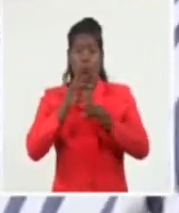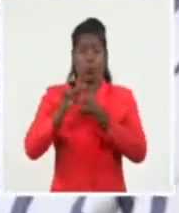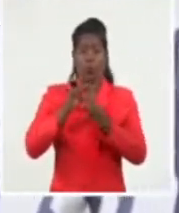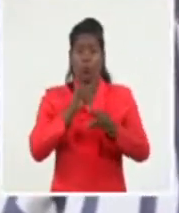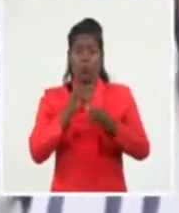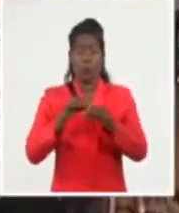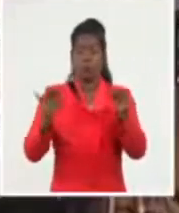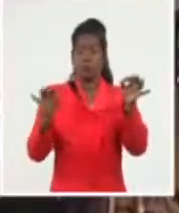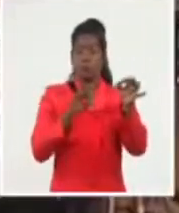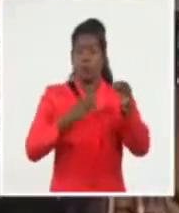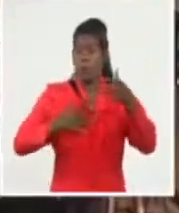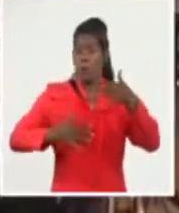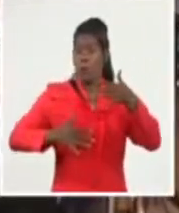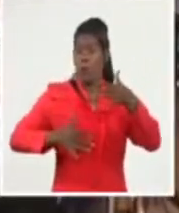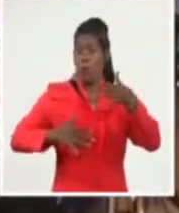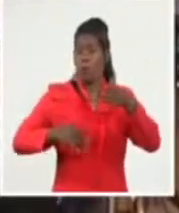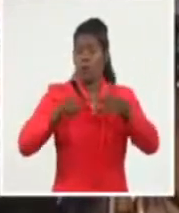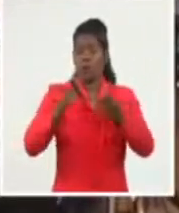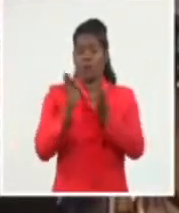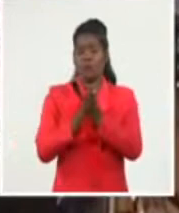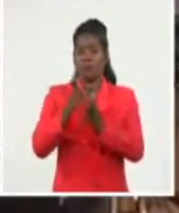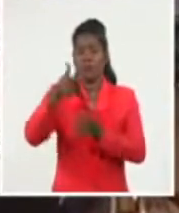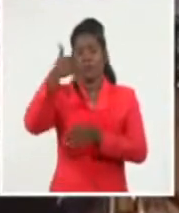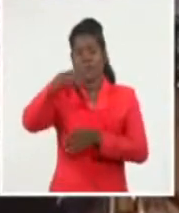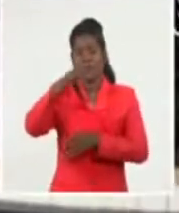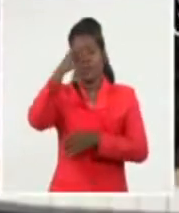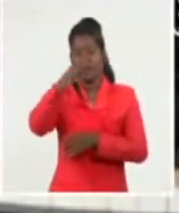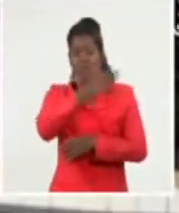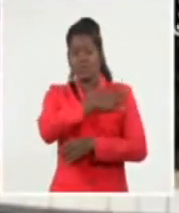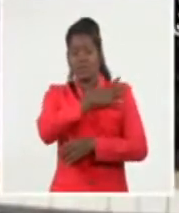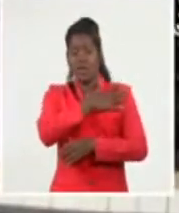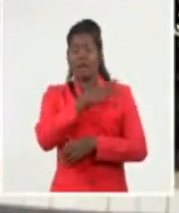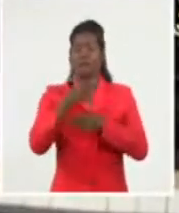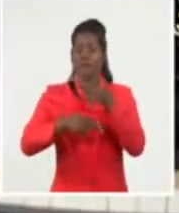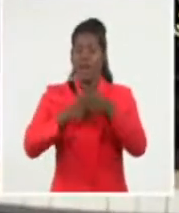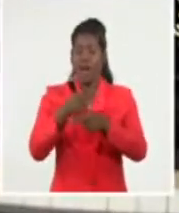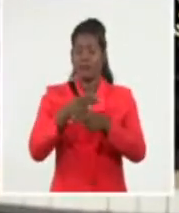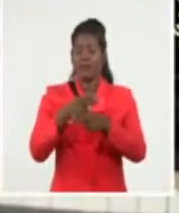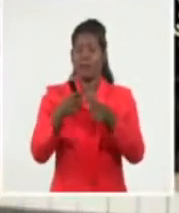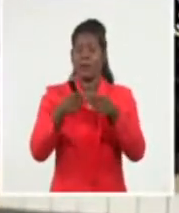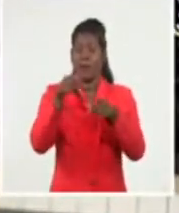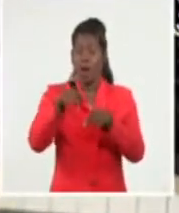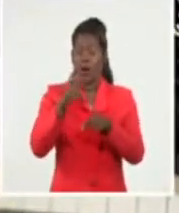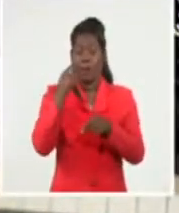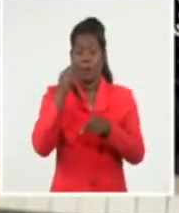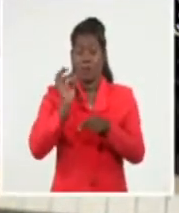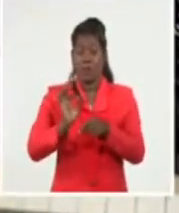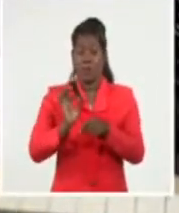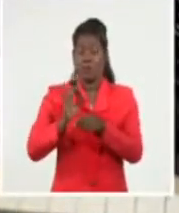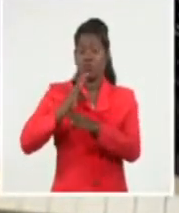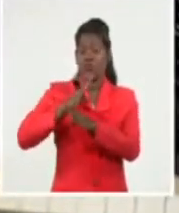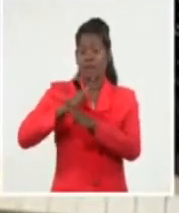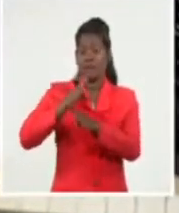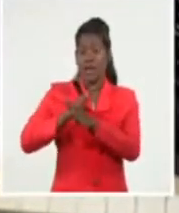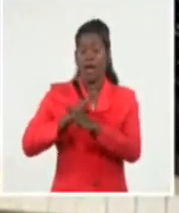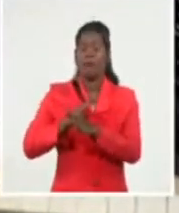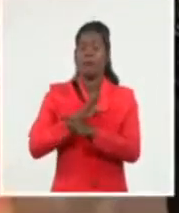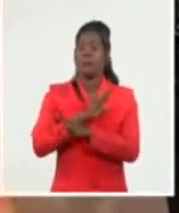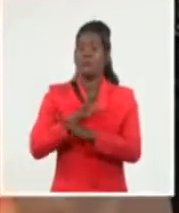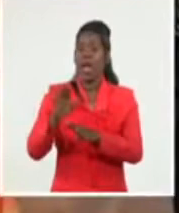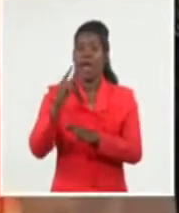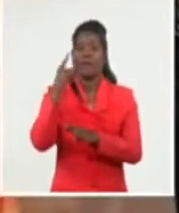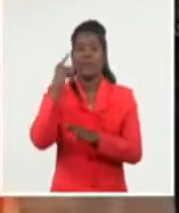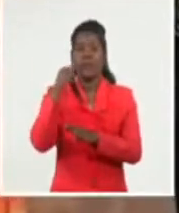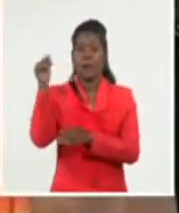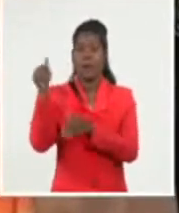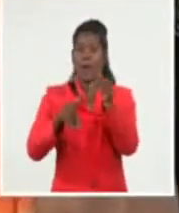producidas especialmente para el Jazz Plaza online y televisivo. Santiago de Cuba, si bien prescindió de sus presentaciones presenciales, no